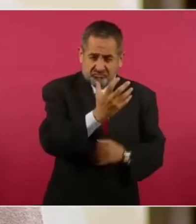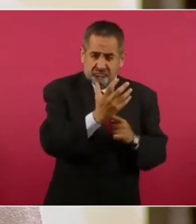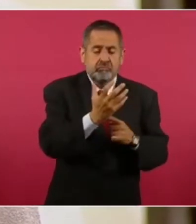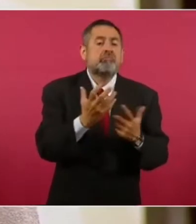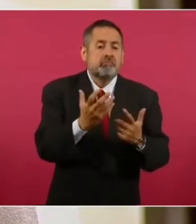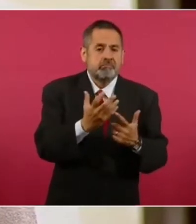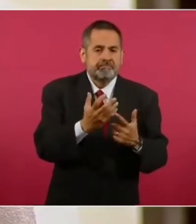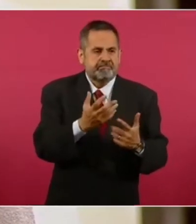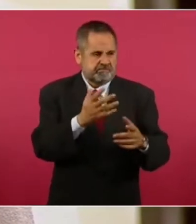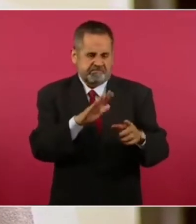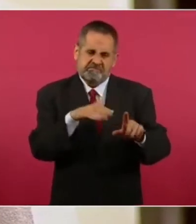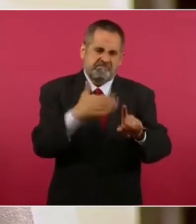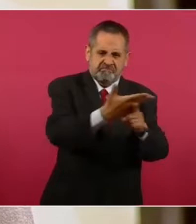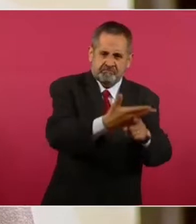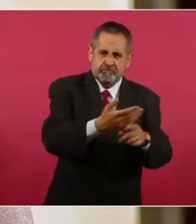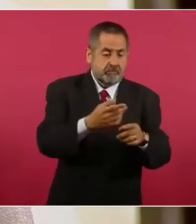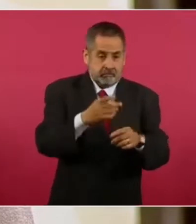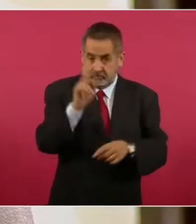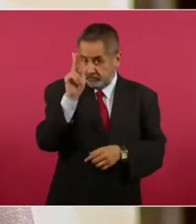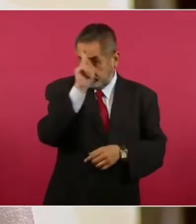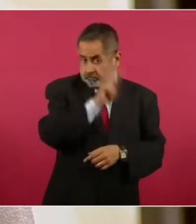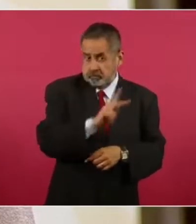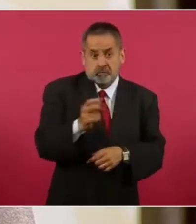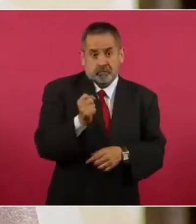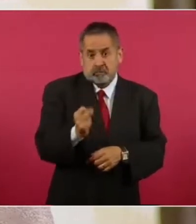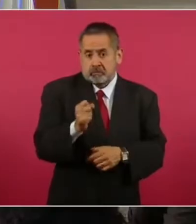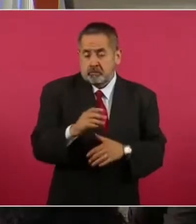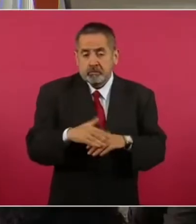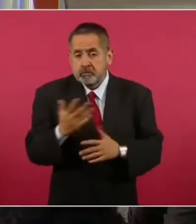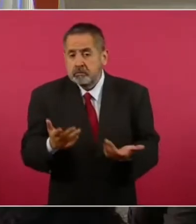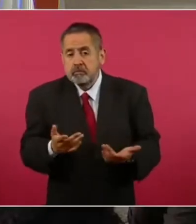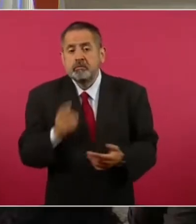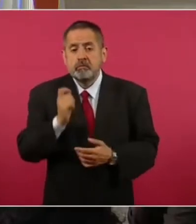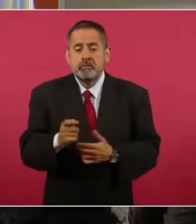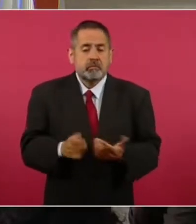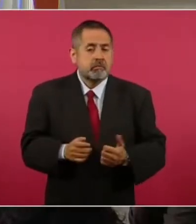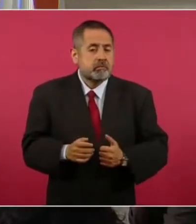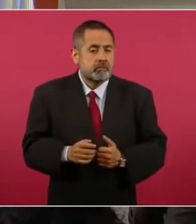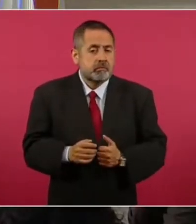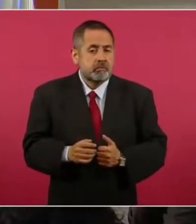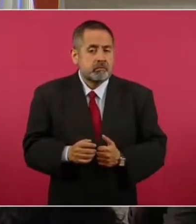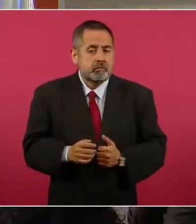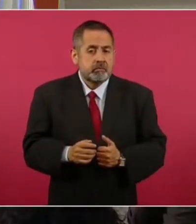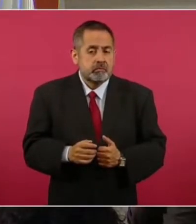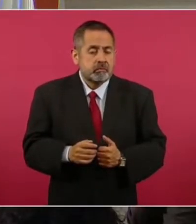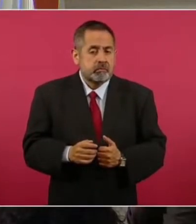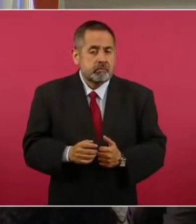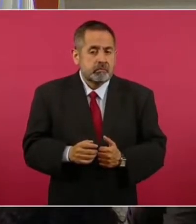atacados, al grado de que se